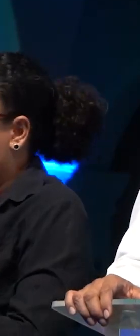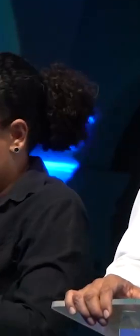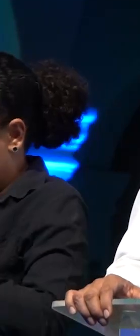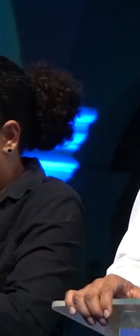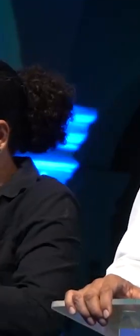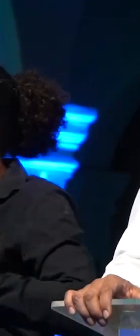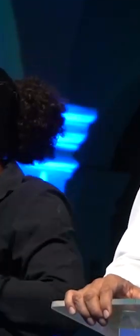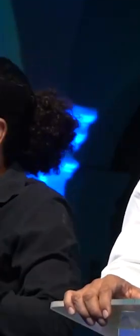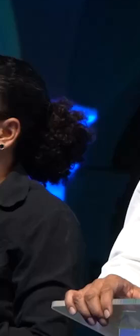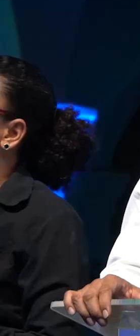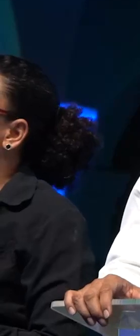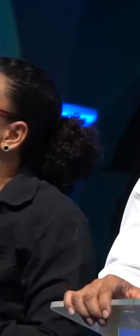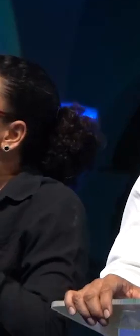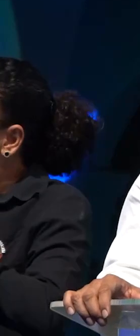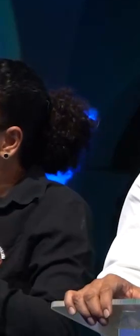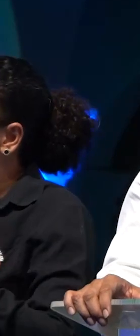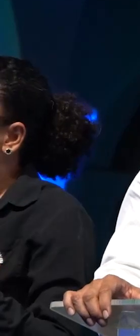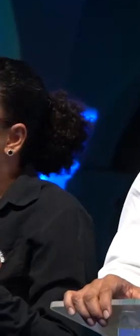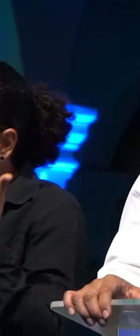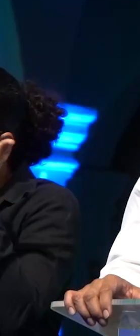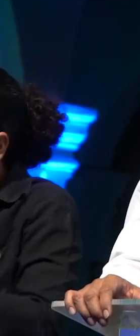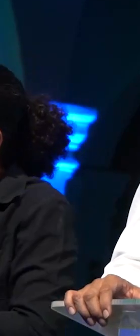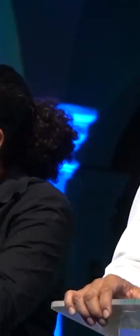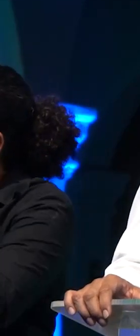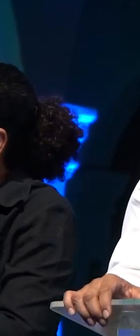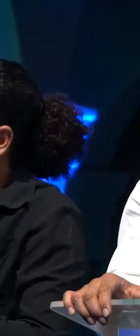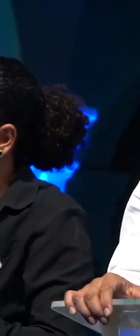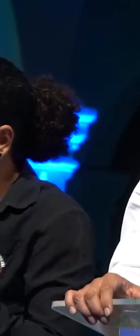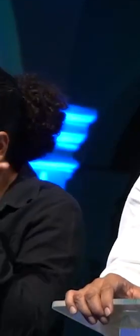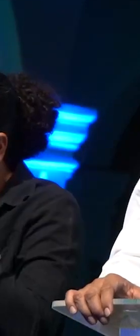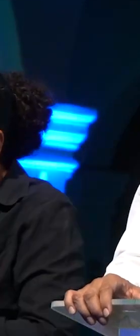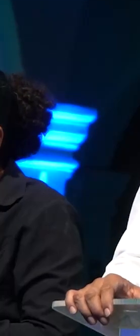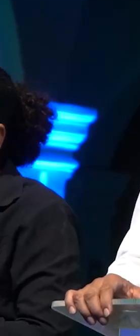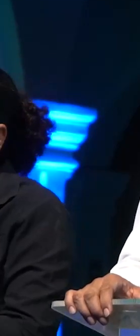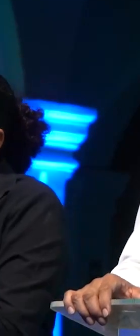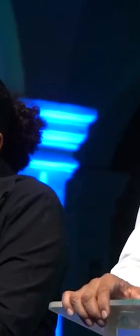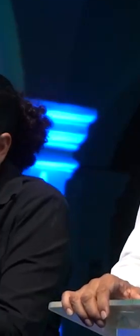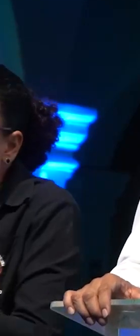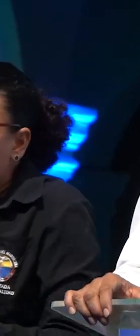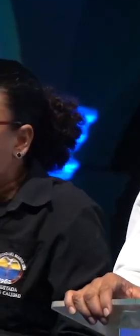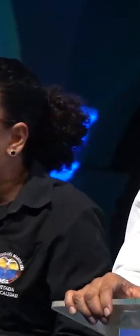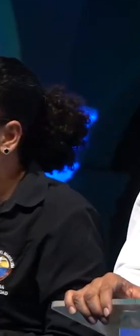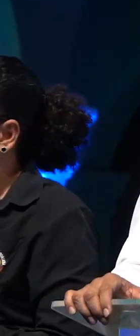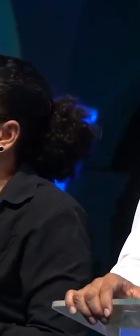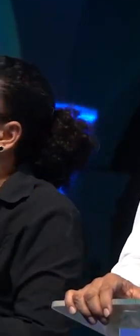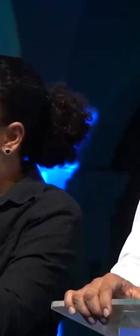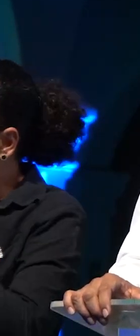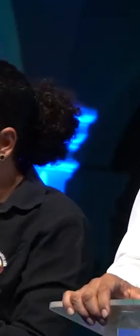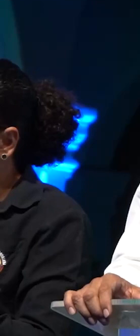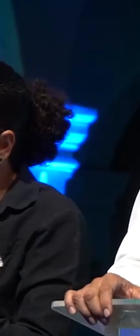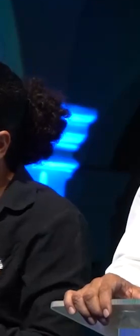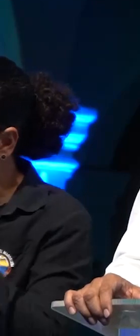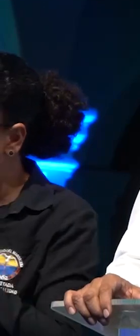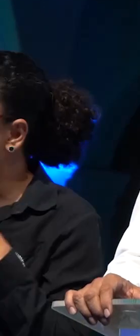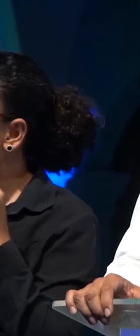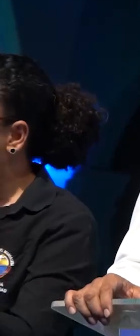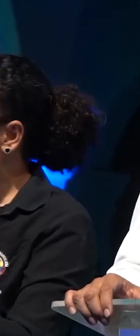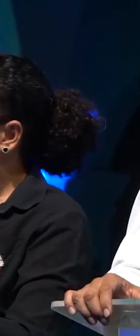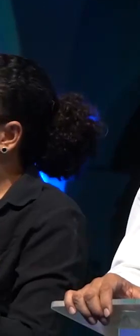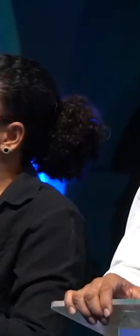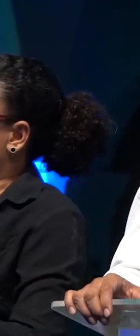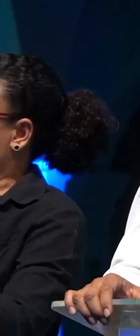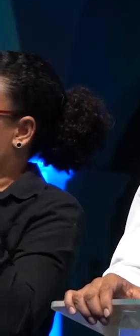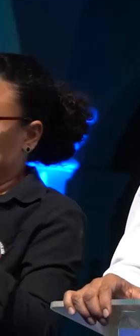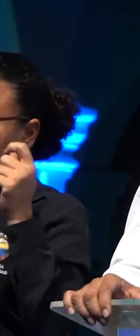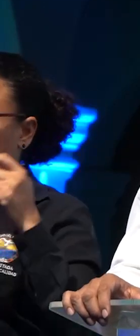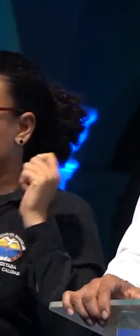más de 20.000 pruebas, no sé cuántas vidas salvamos gracias a eso. Pero también el susto que tuvimos, ahora con el profesor Galvis, cuando se nos contagió todo el